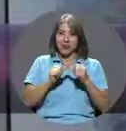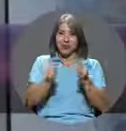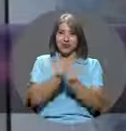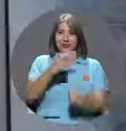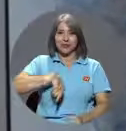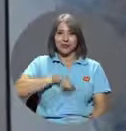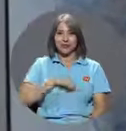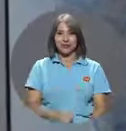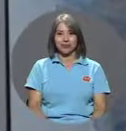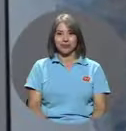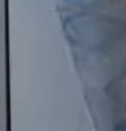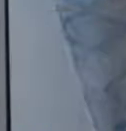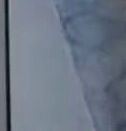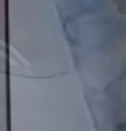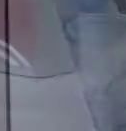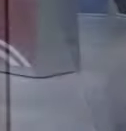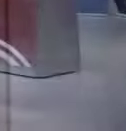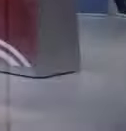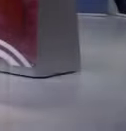pausa, quédense con una mirada que ya volvemos.